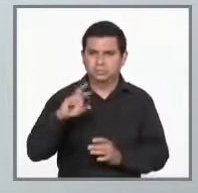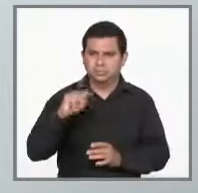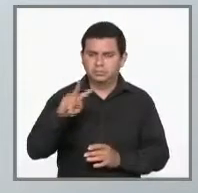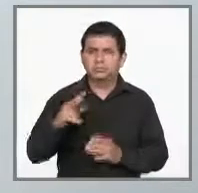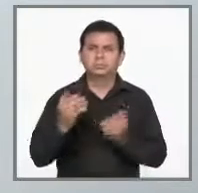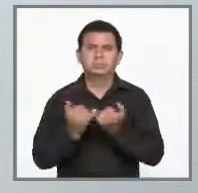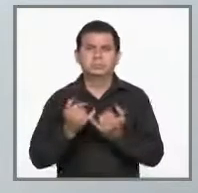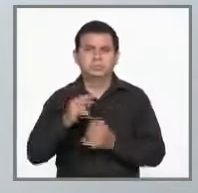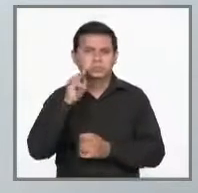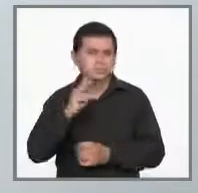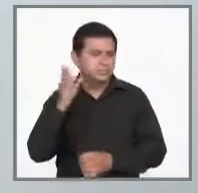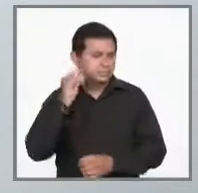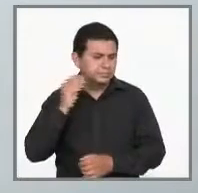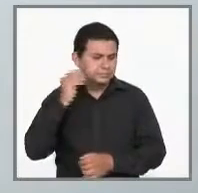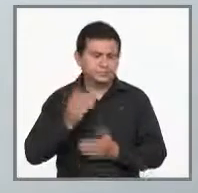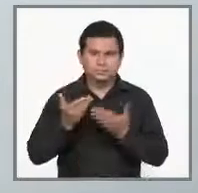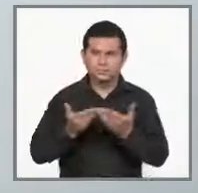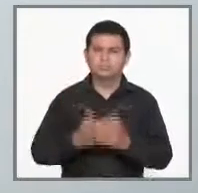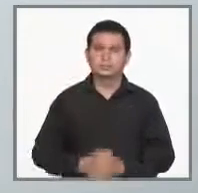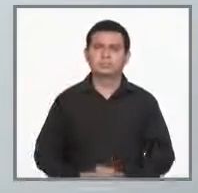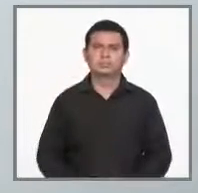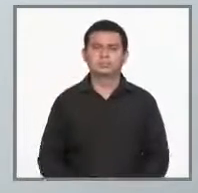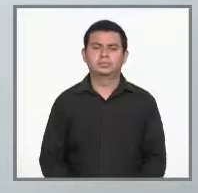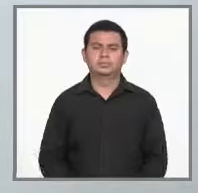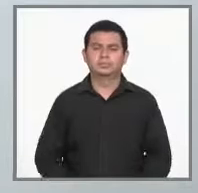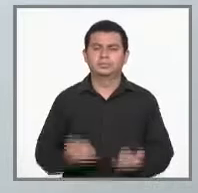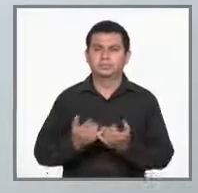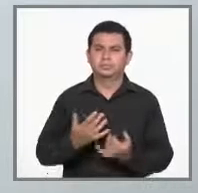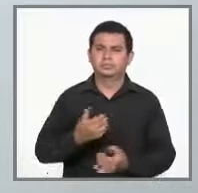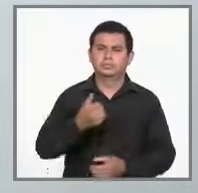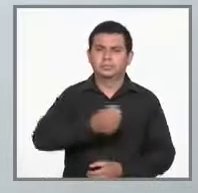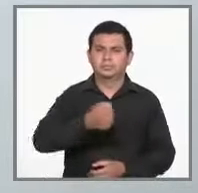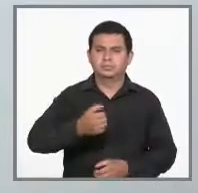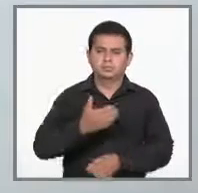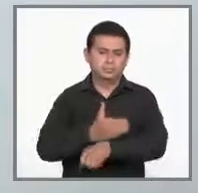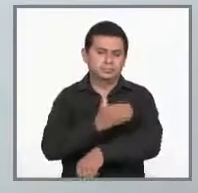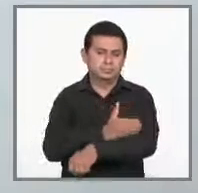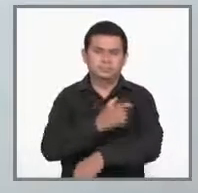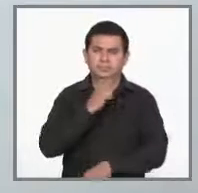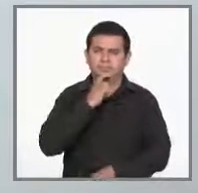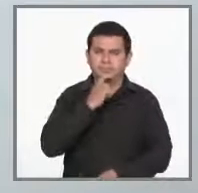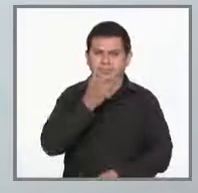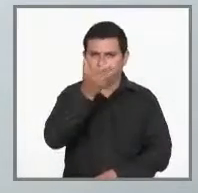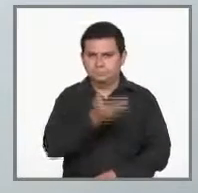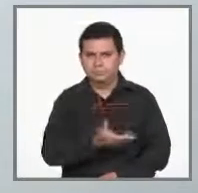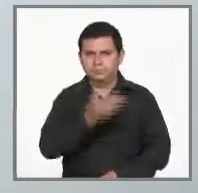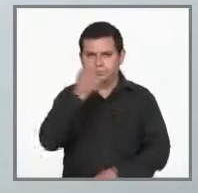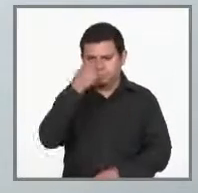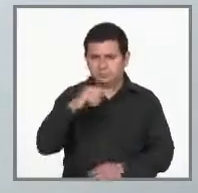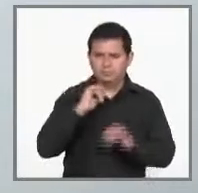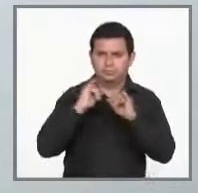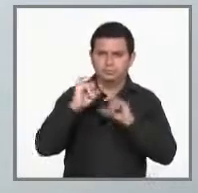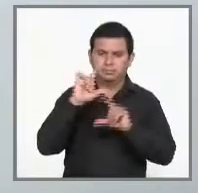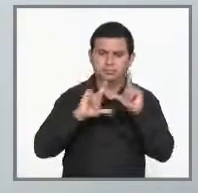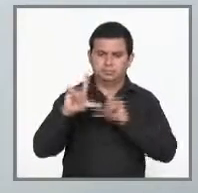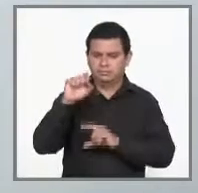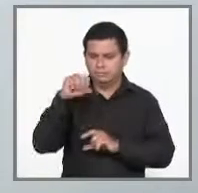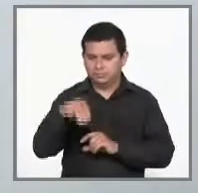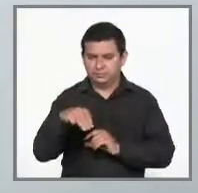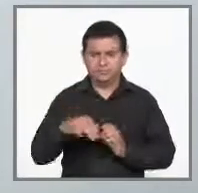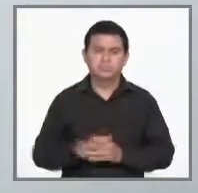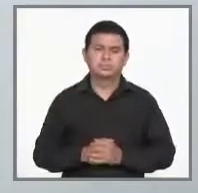también en frecuencias radiofónicas asimismo saludo con mucho gusto mi compañero yo la isla man cárcova en la interpretación de la lengua de señas